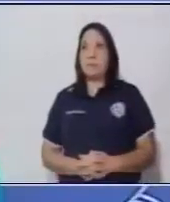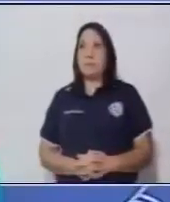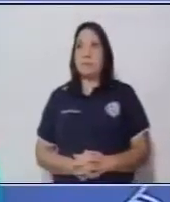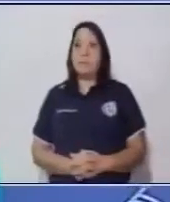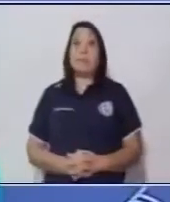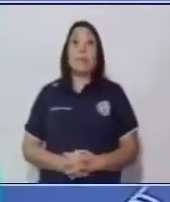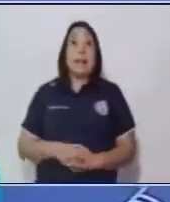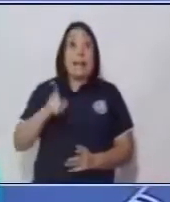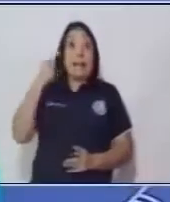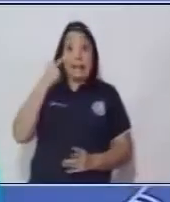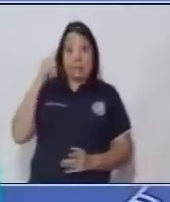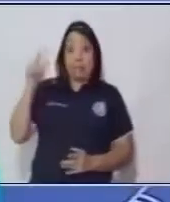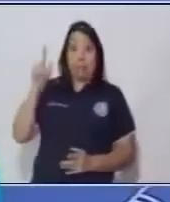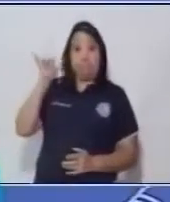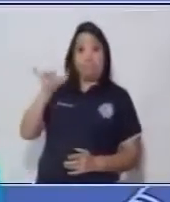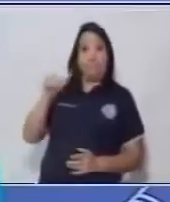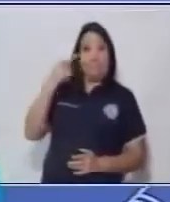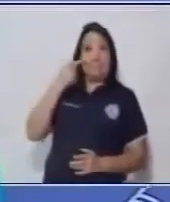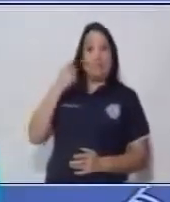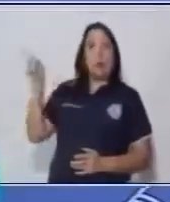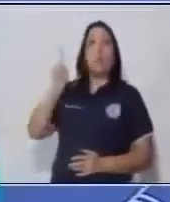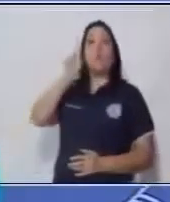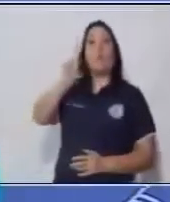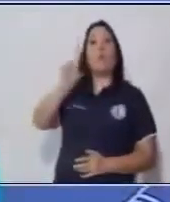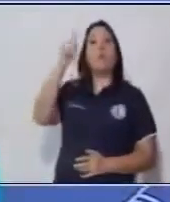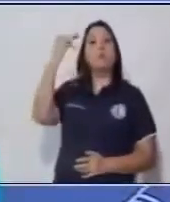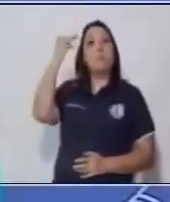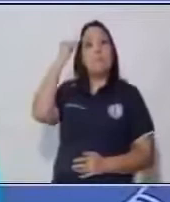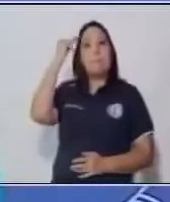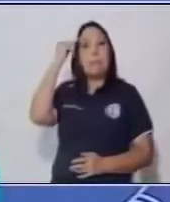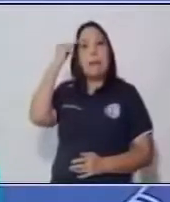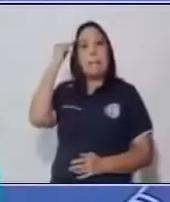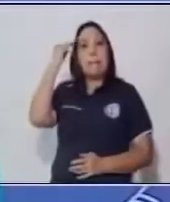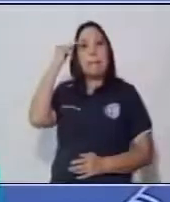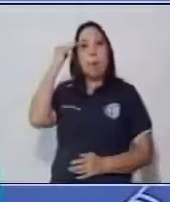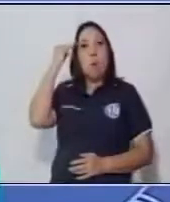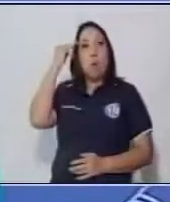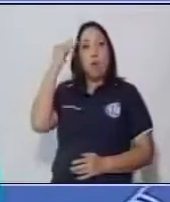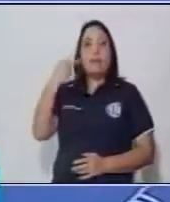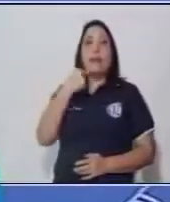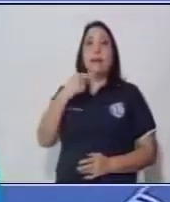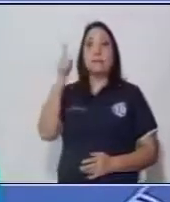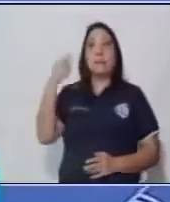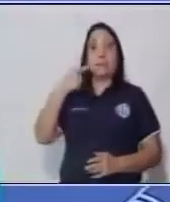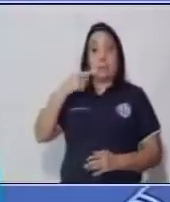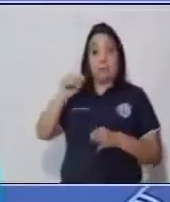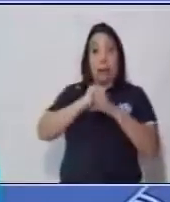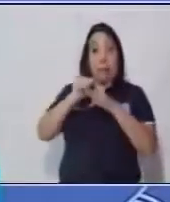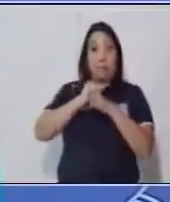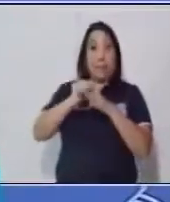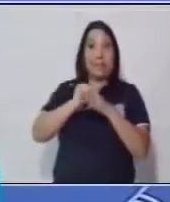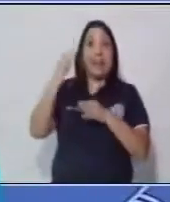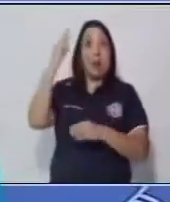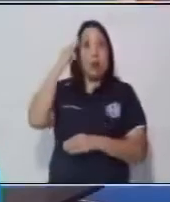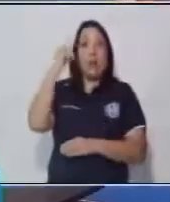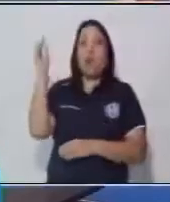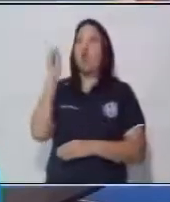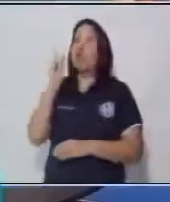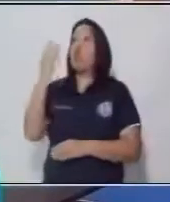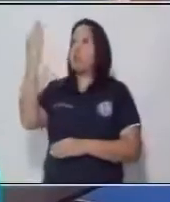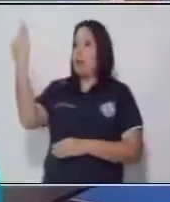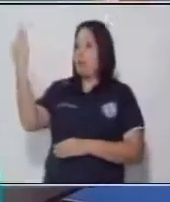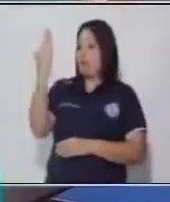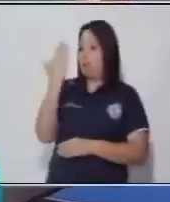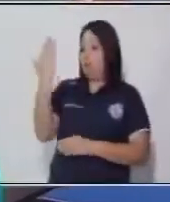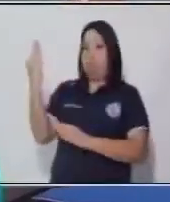Y es así como hemos tenido un ejercicio mental en el cual hemos practicado y recordado cada una de